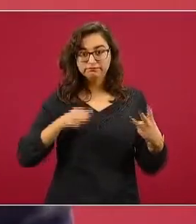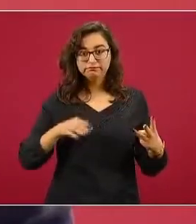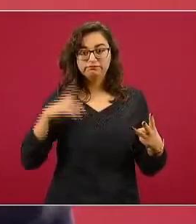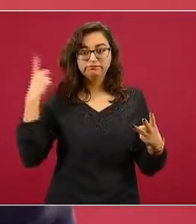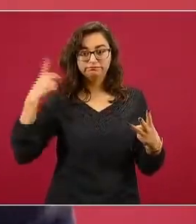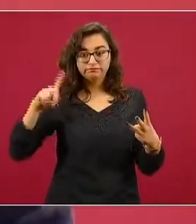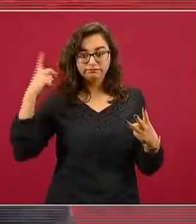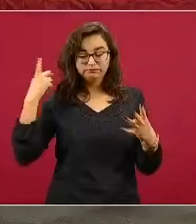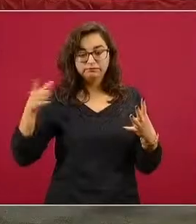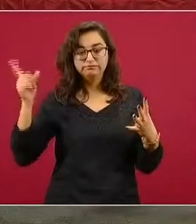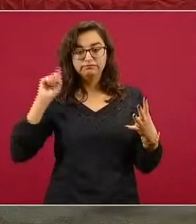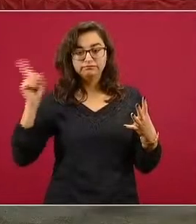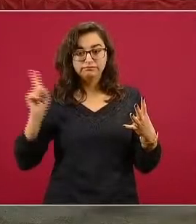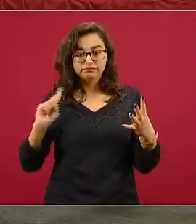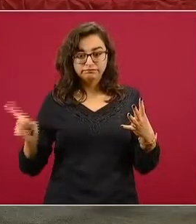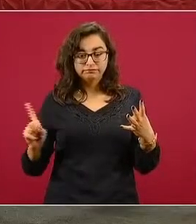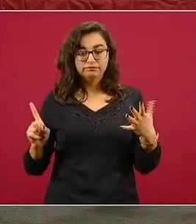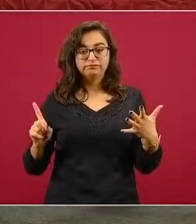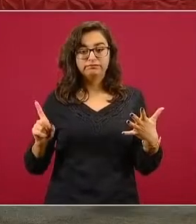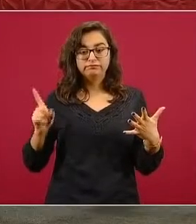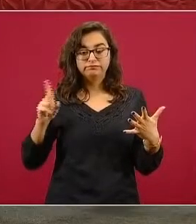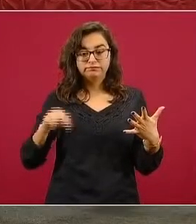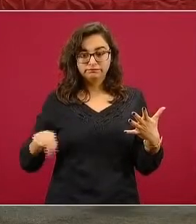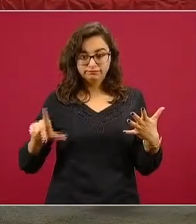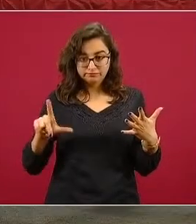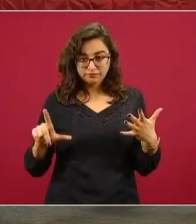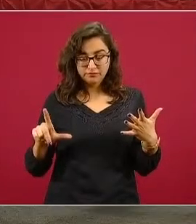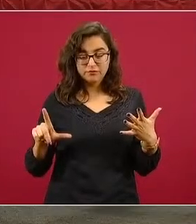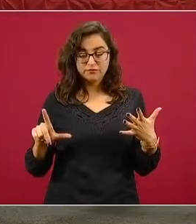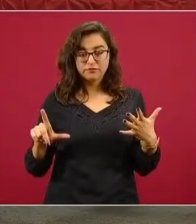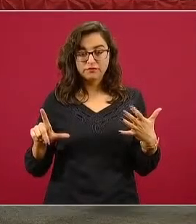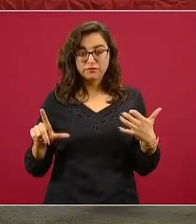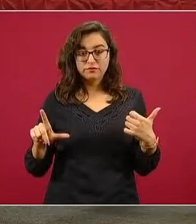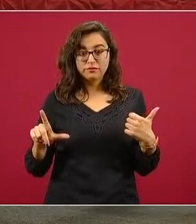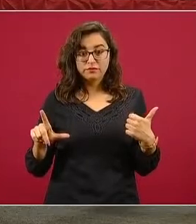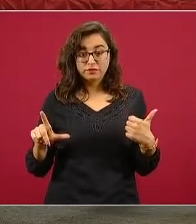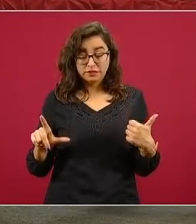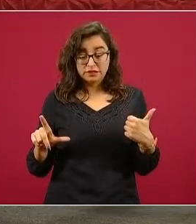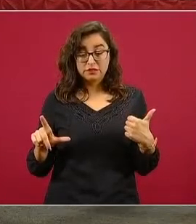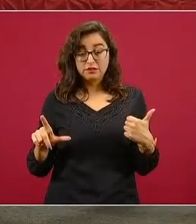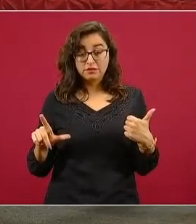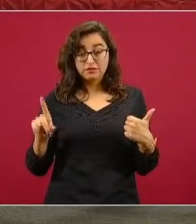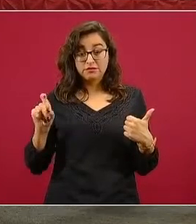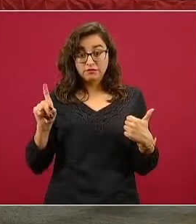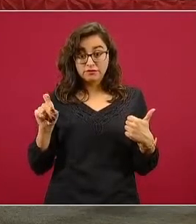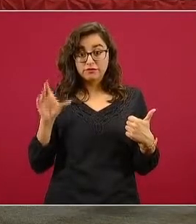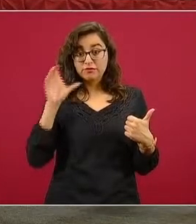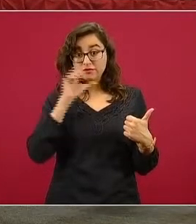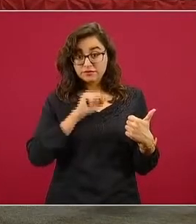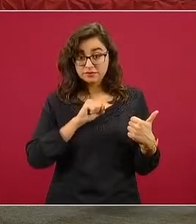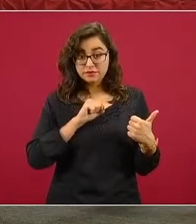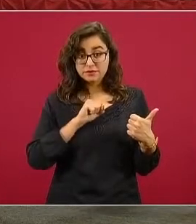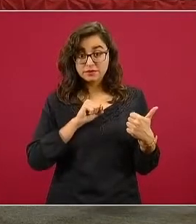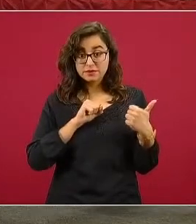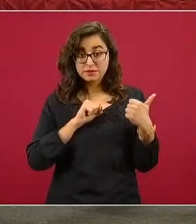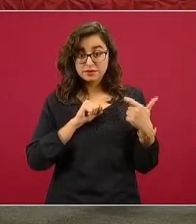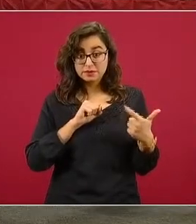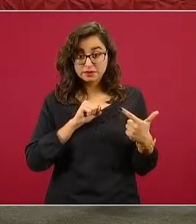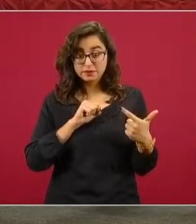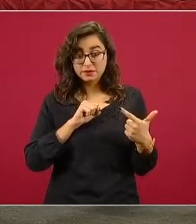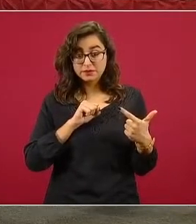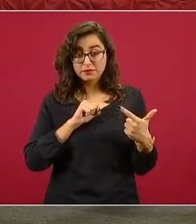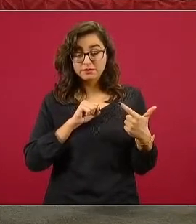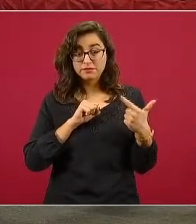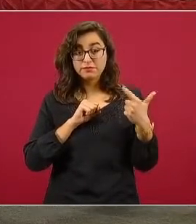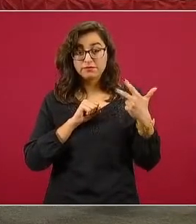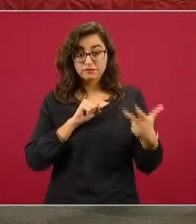Durango, Zacatecas, Nuevo León principalmente, y hemos presentado también Aguascalientes y Querétaro porque se